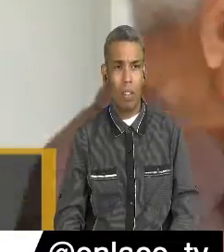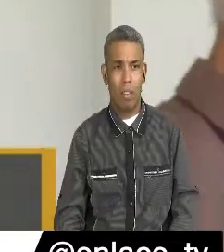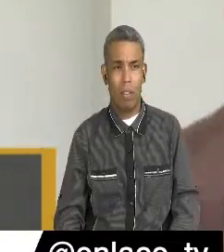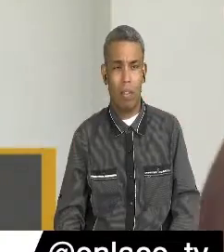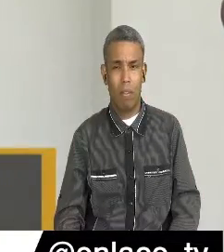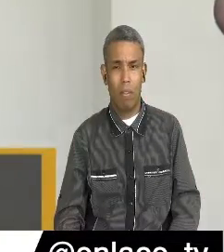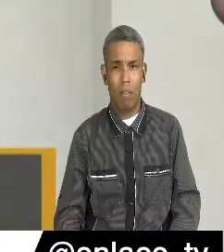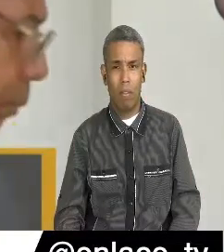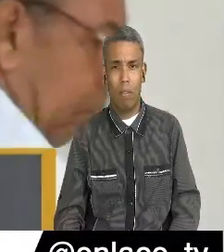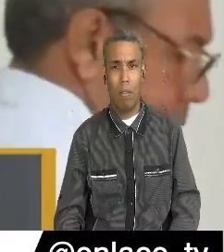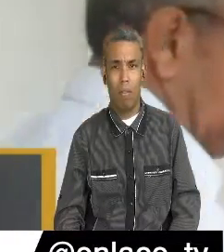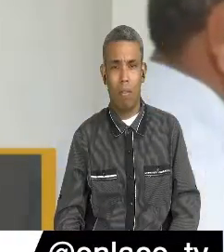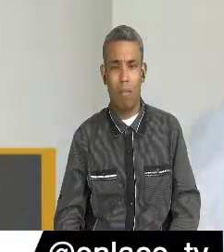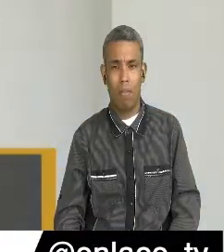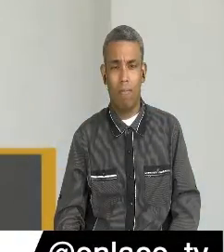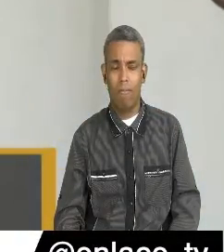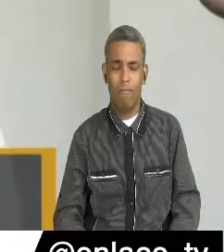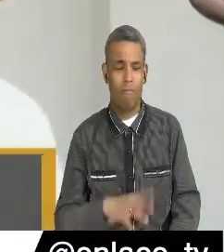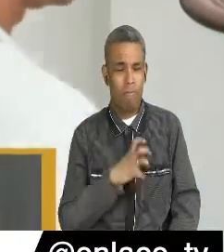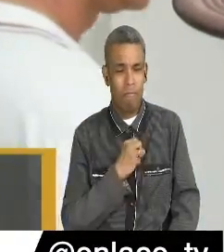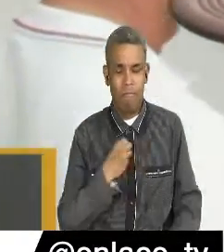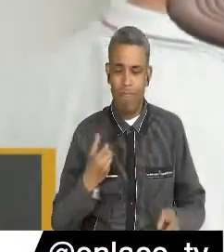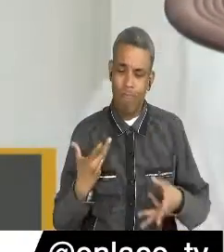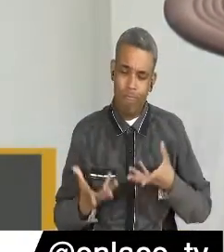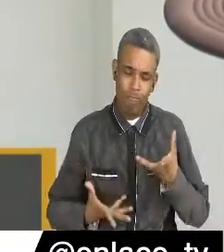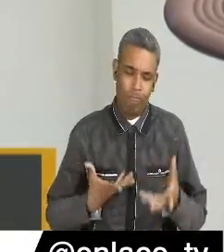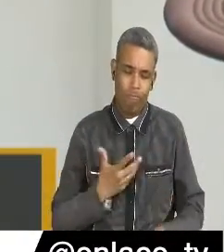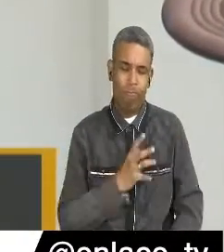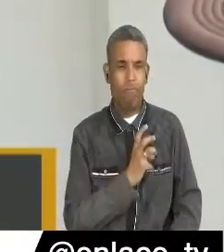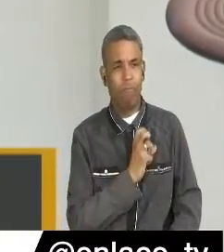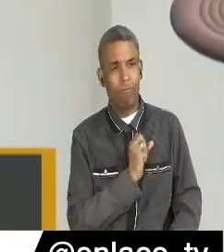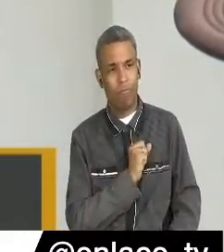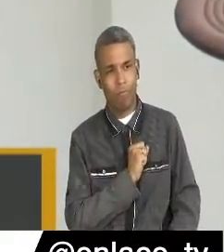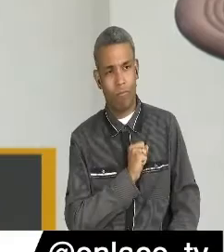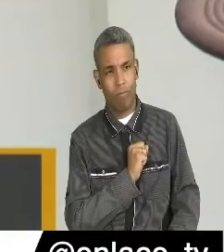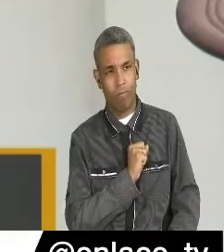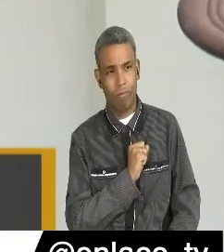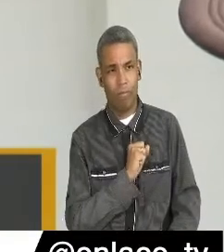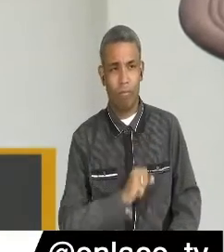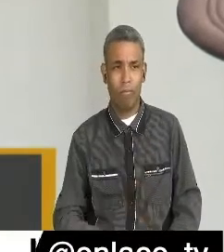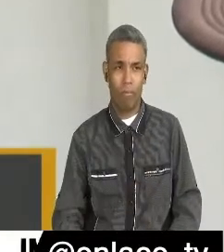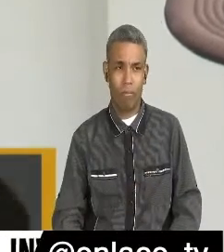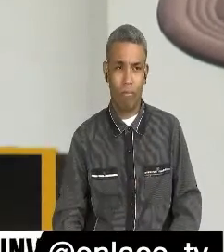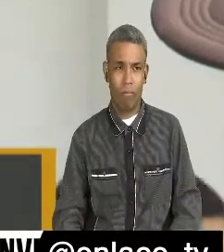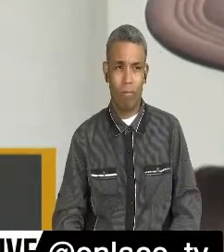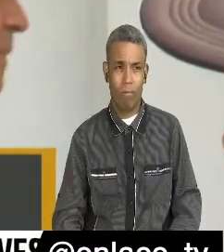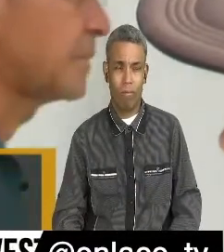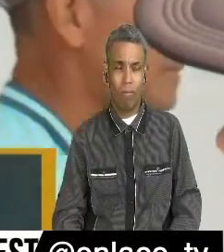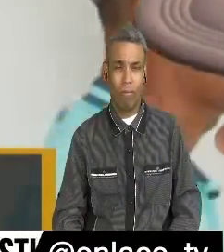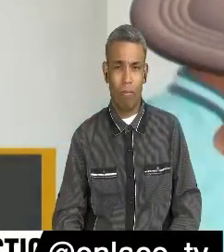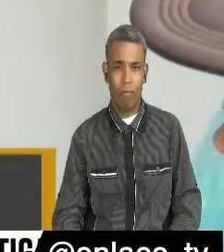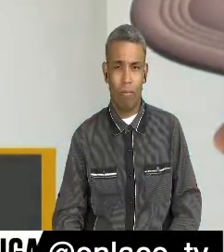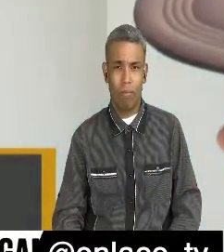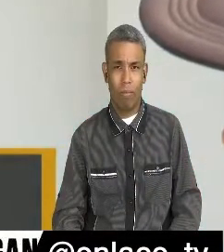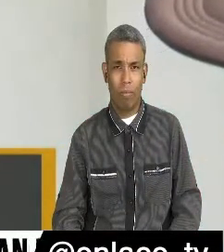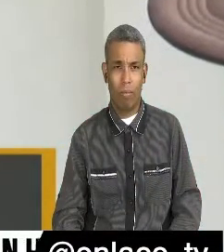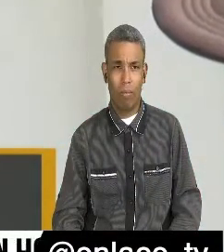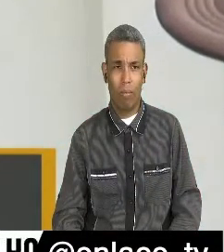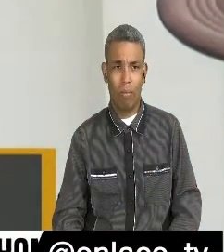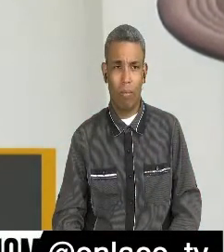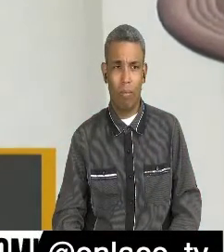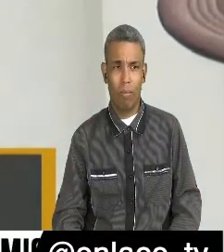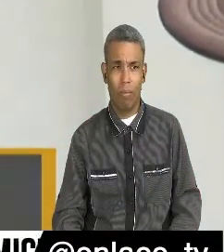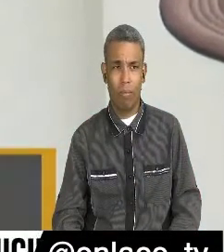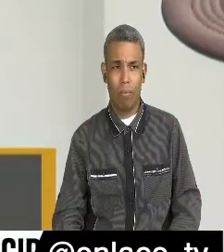impotencia es lo que sentimos al saber de que incluso ellos mismos indican de que